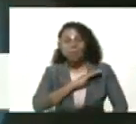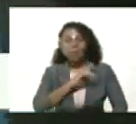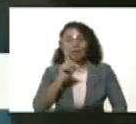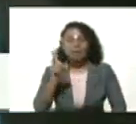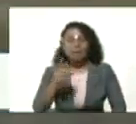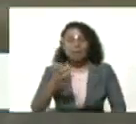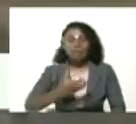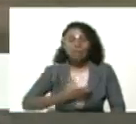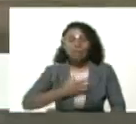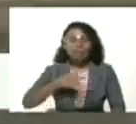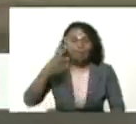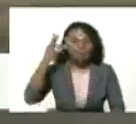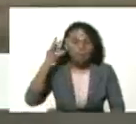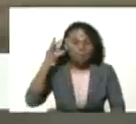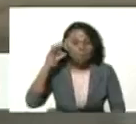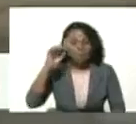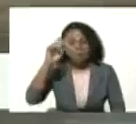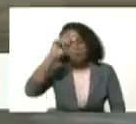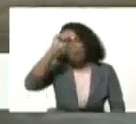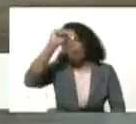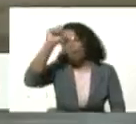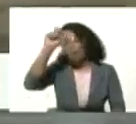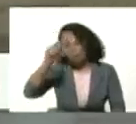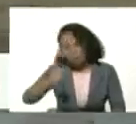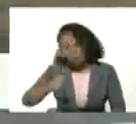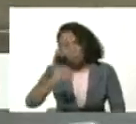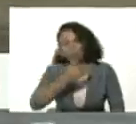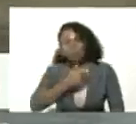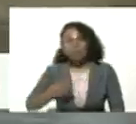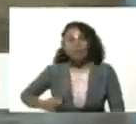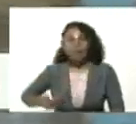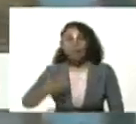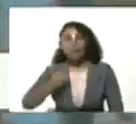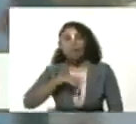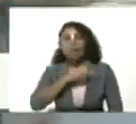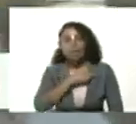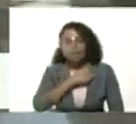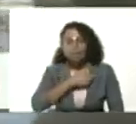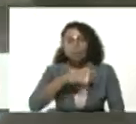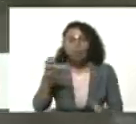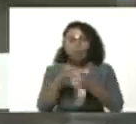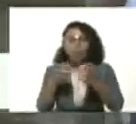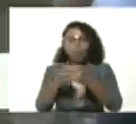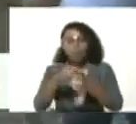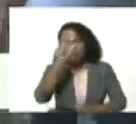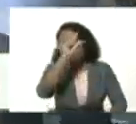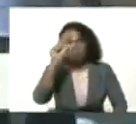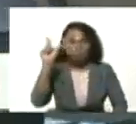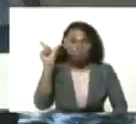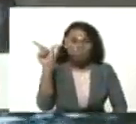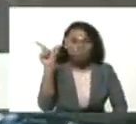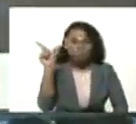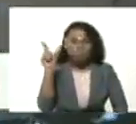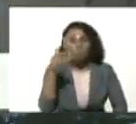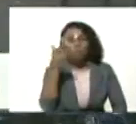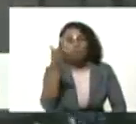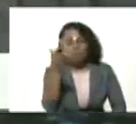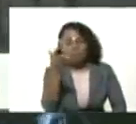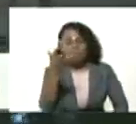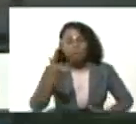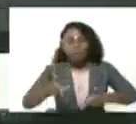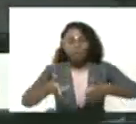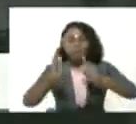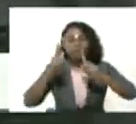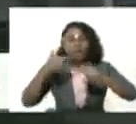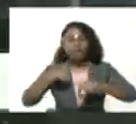alcaldesas. Un reconocimiento, presidente, a nuestro Partido Socialista Unido Venezuela. Usted nos autorizó y en